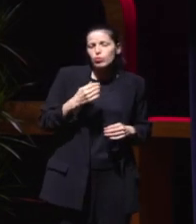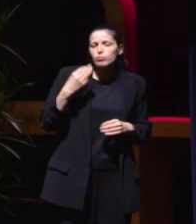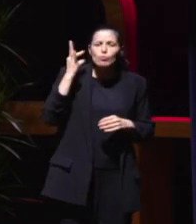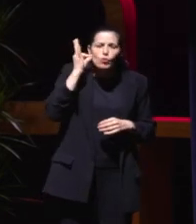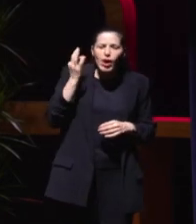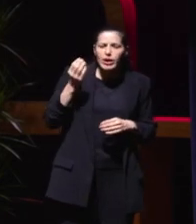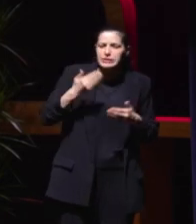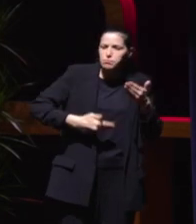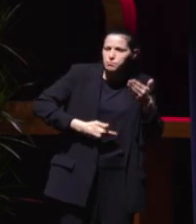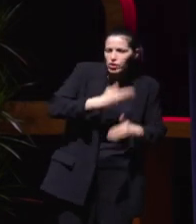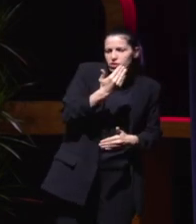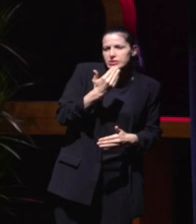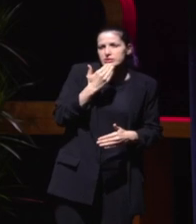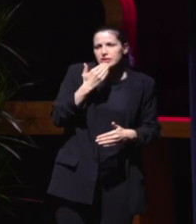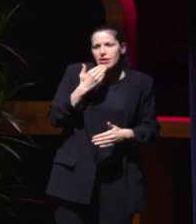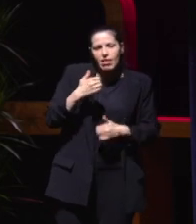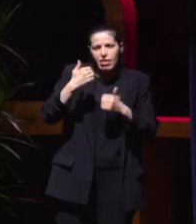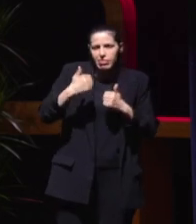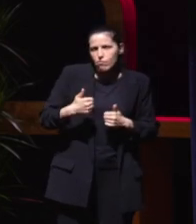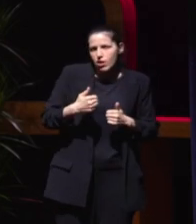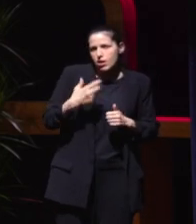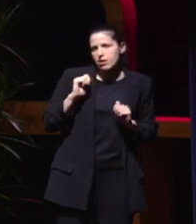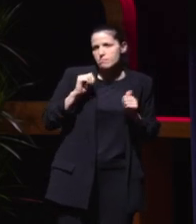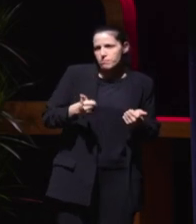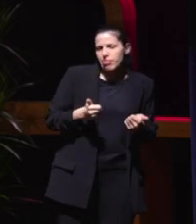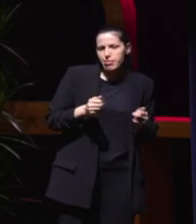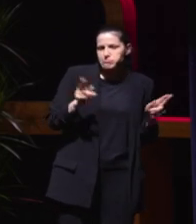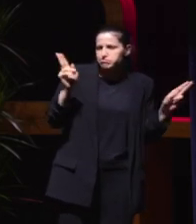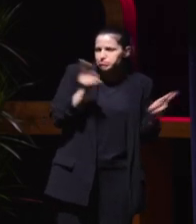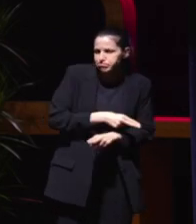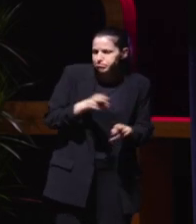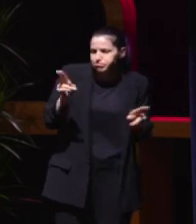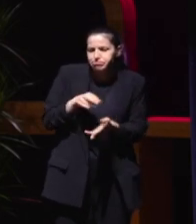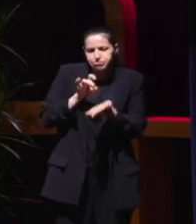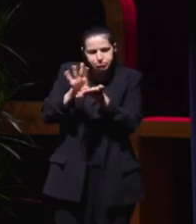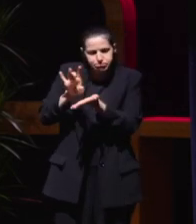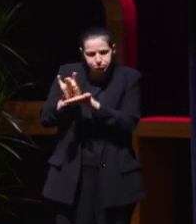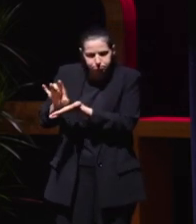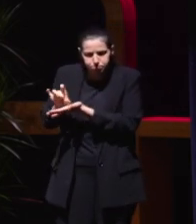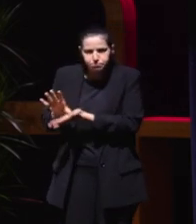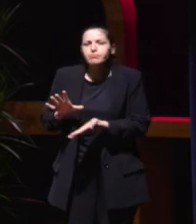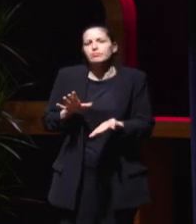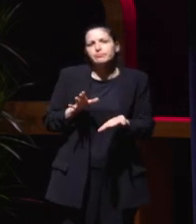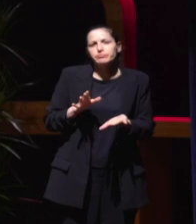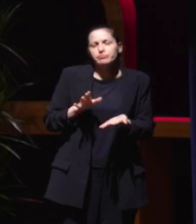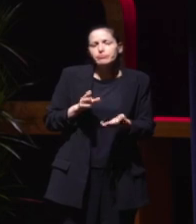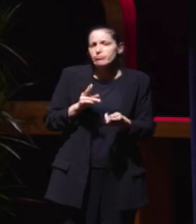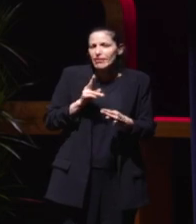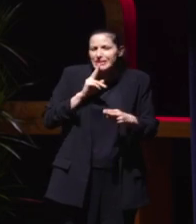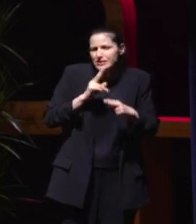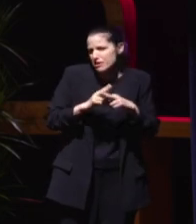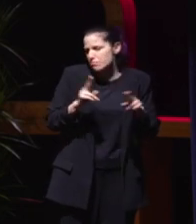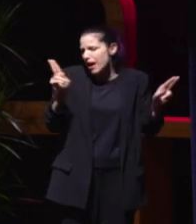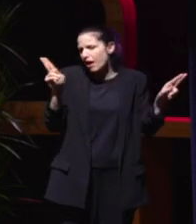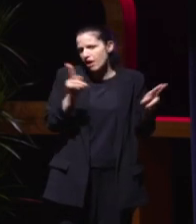canceladas porque no tienen trabajo que para las mujeres periodistas es la verdadera cancelación no